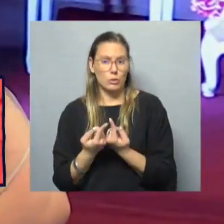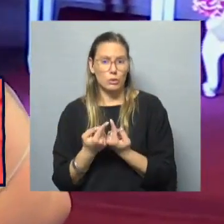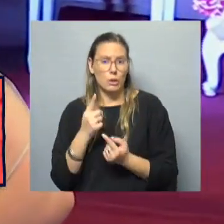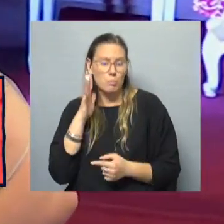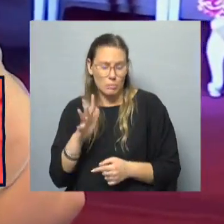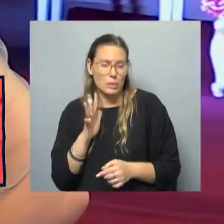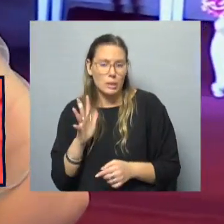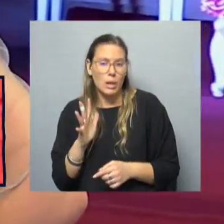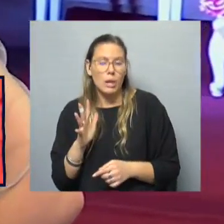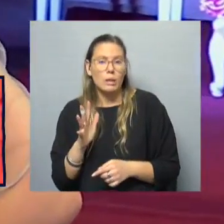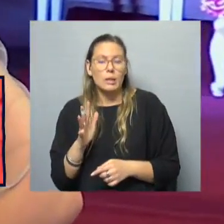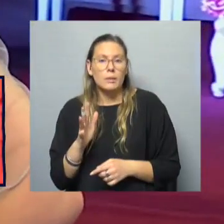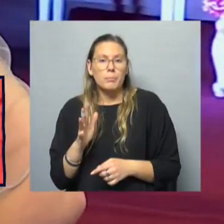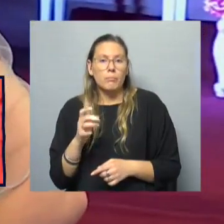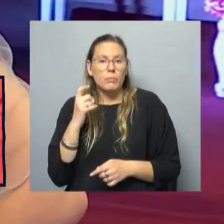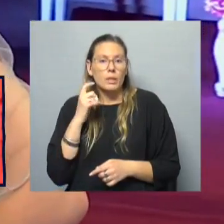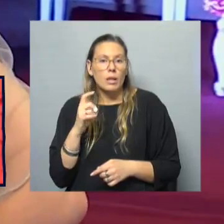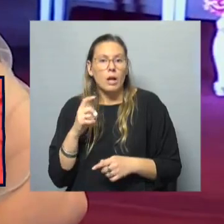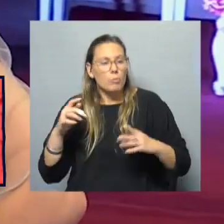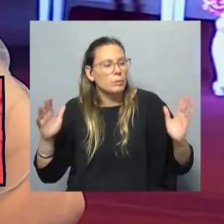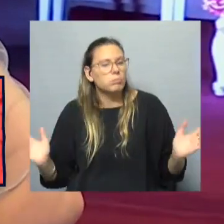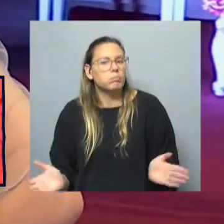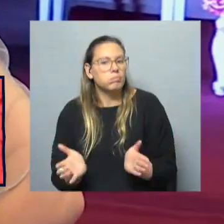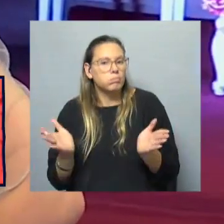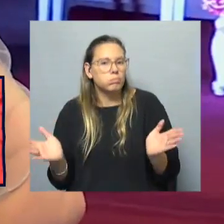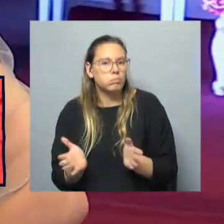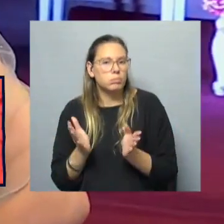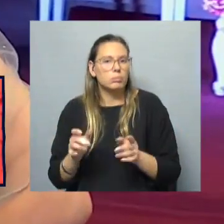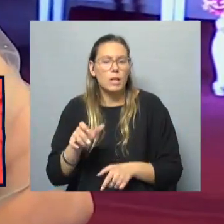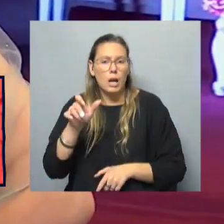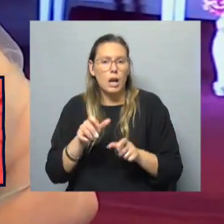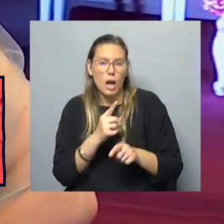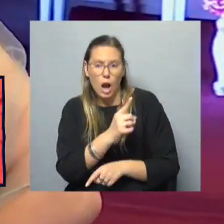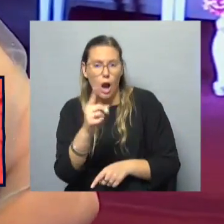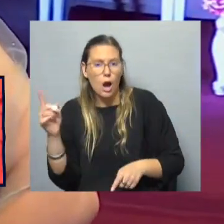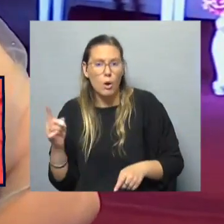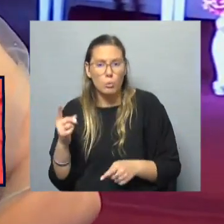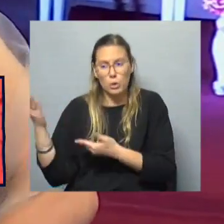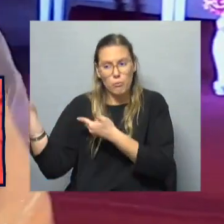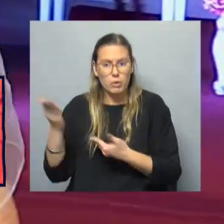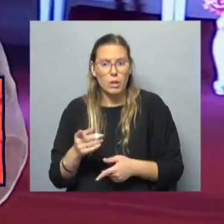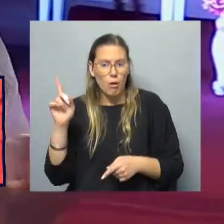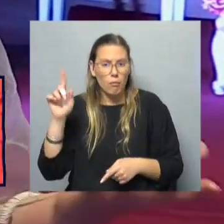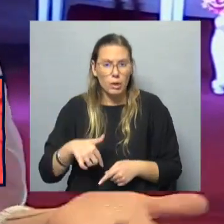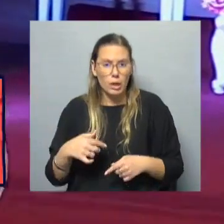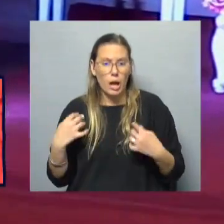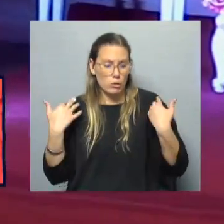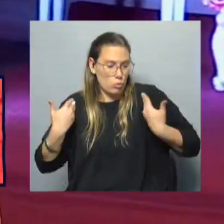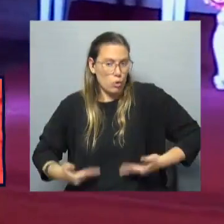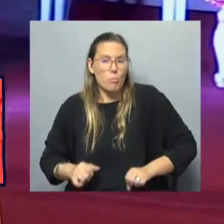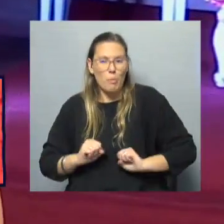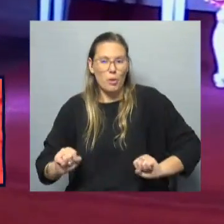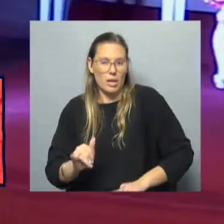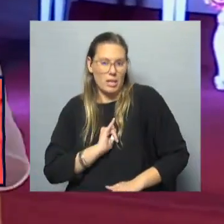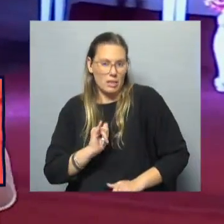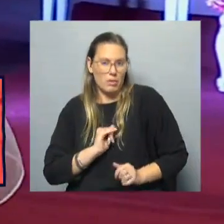significa. Y nada, la idea es como potenciar toda la personalidad que tenga cada uno de nuestros invitados en sus outfits y